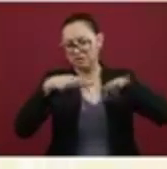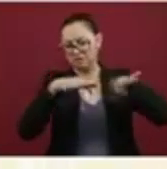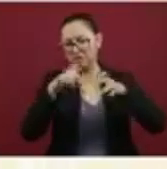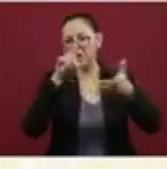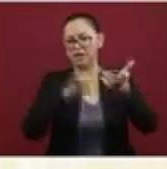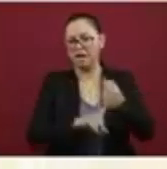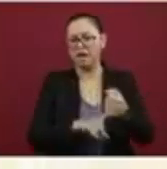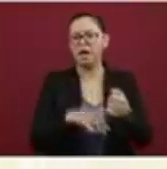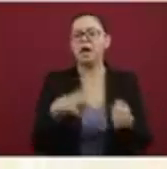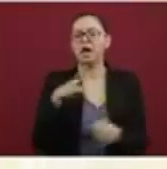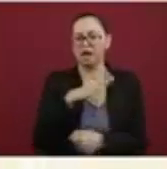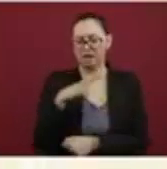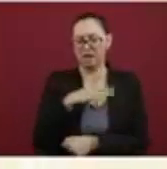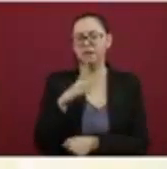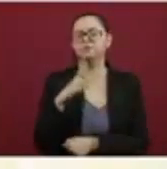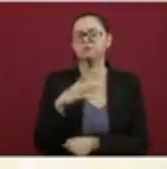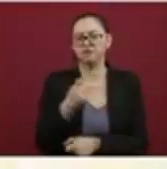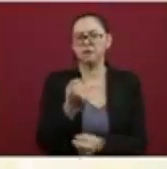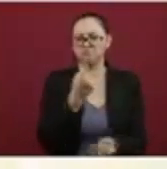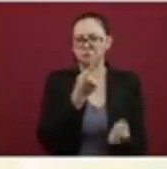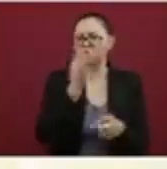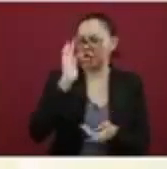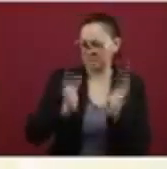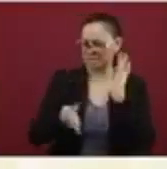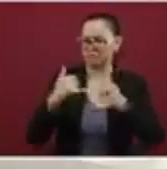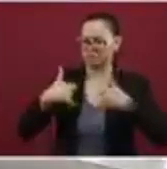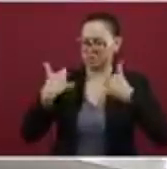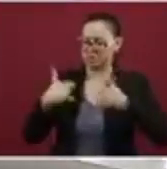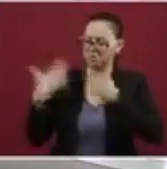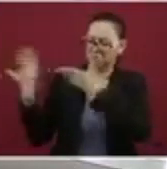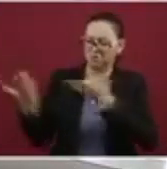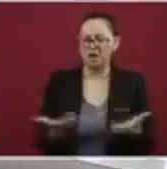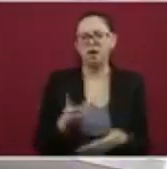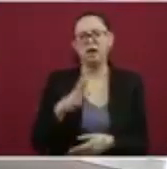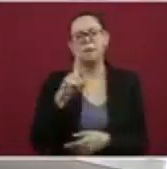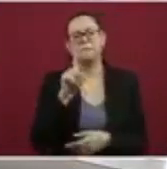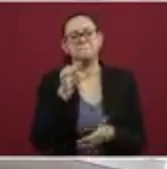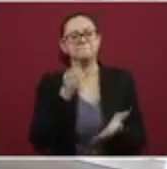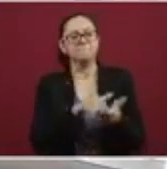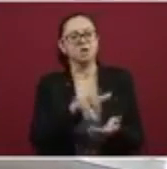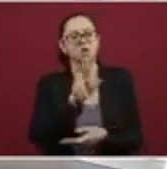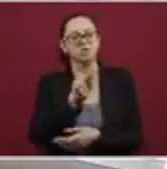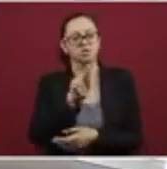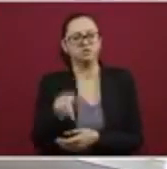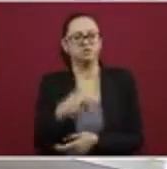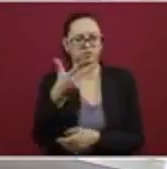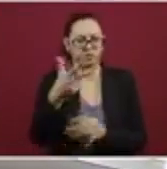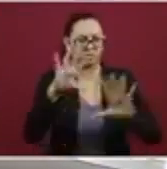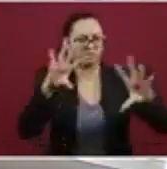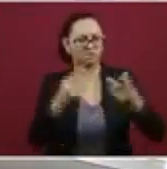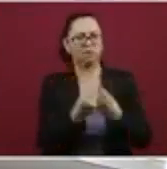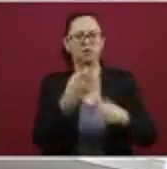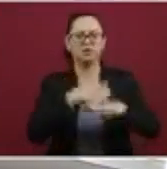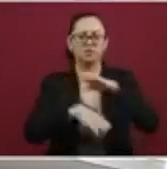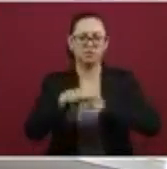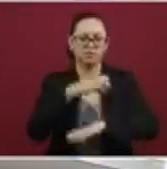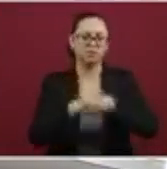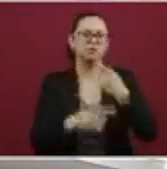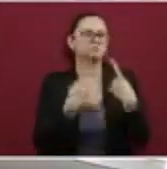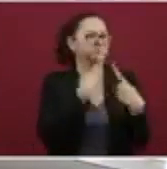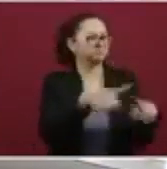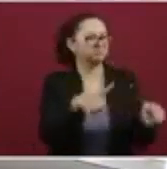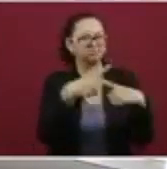tenemos 1.084 empresas, entonces es una diversidad, tenemos desde las más